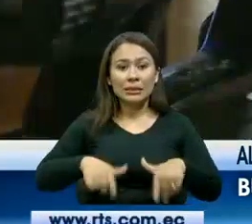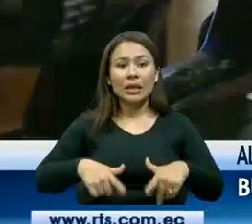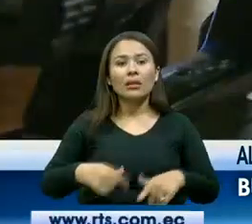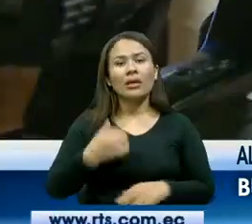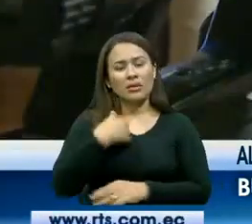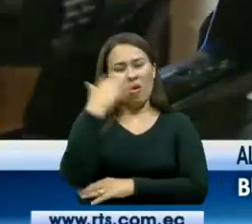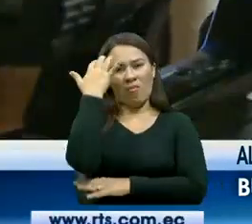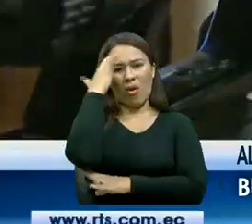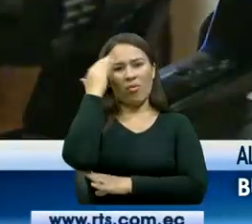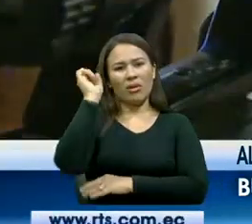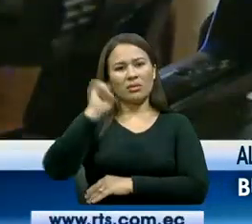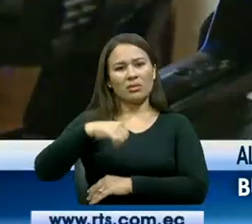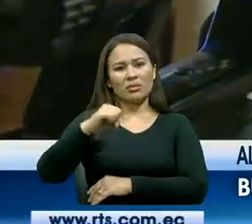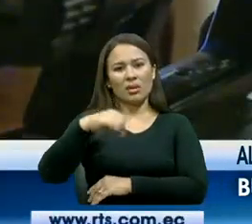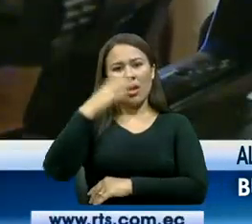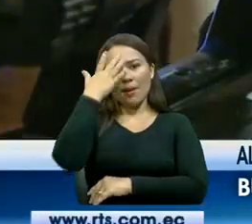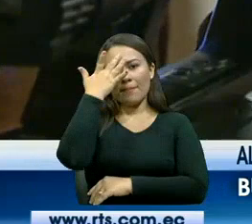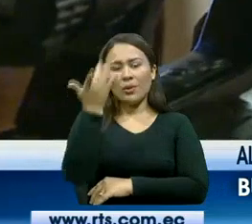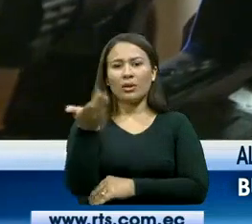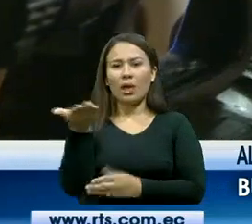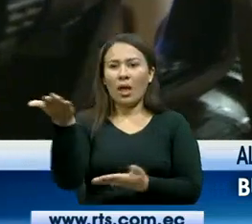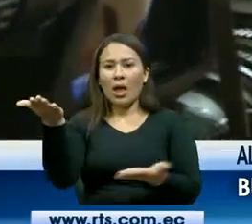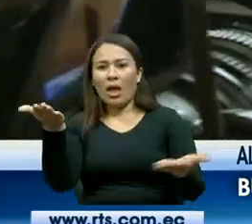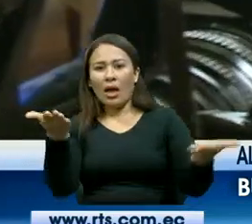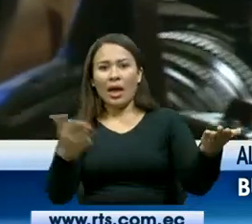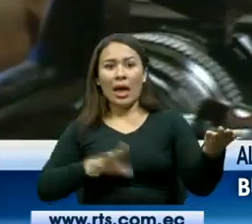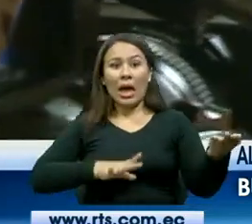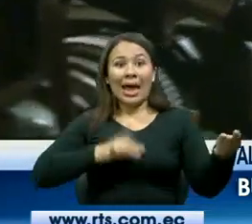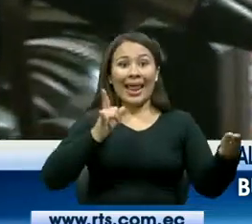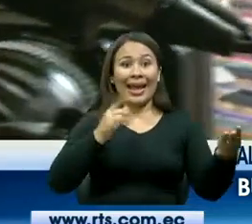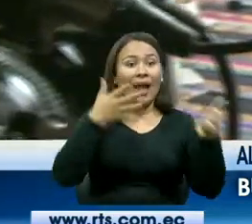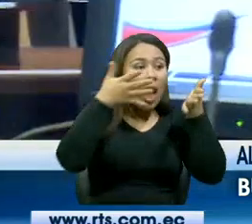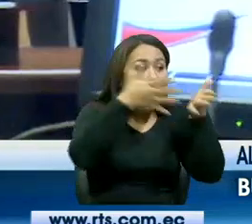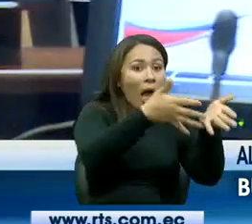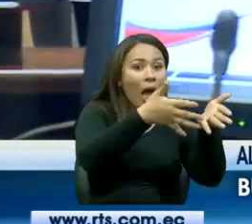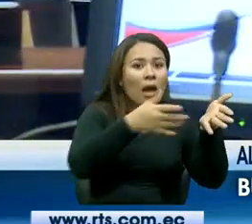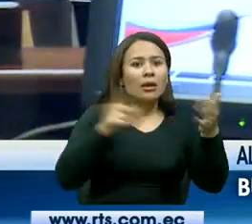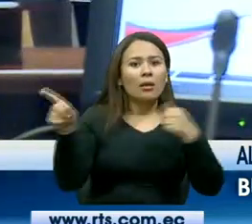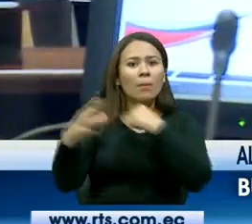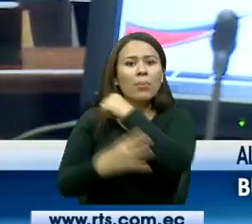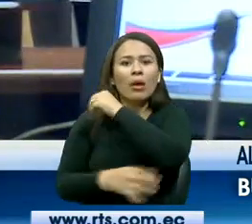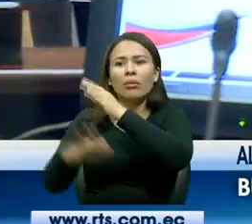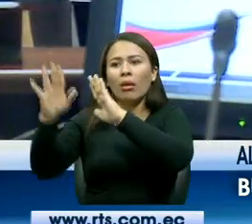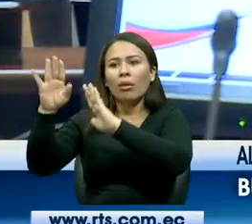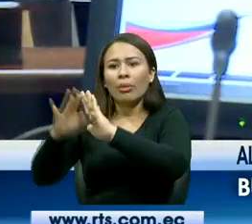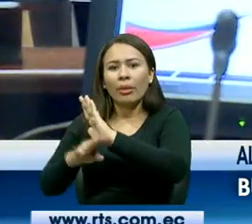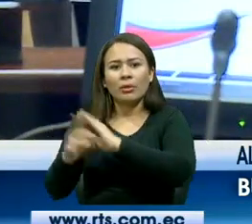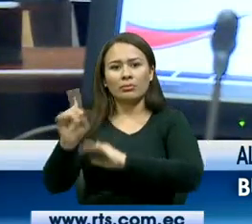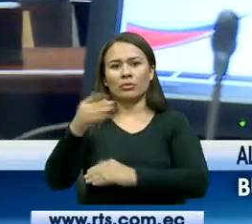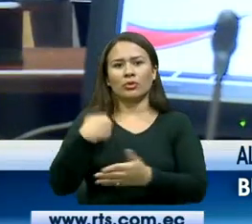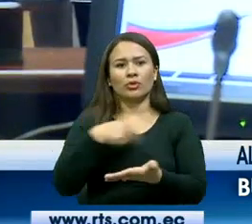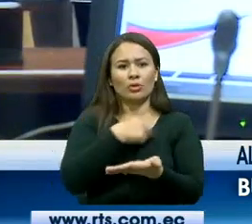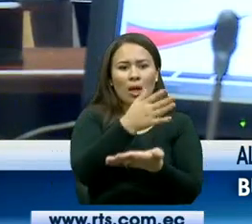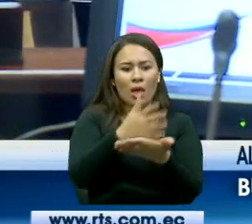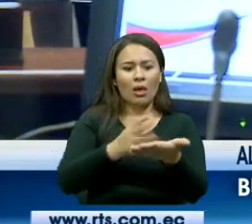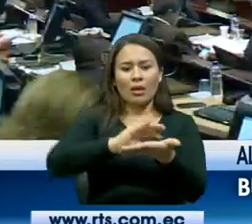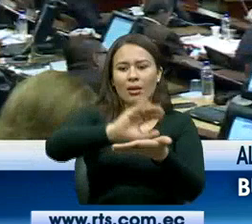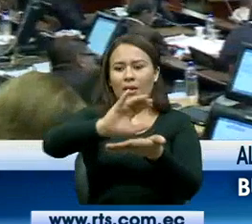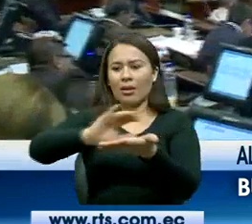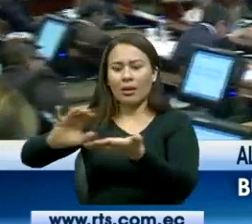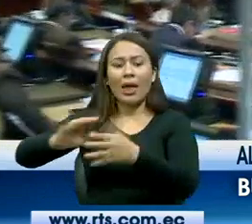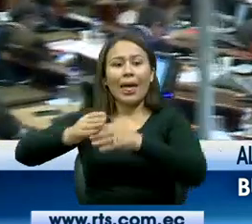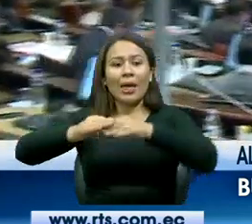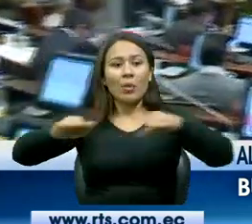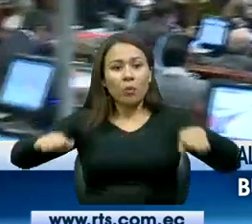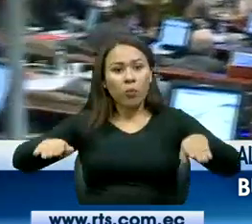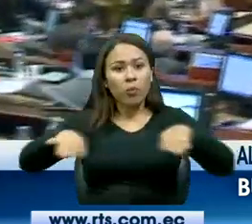marco de esa regresión y de cambiar un modelo económico de redistribución de la riqueza a un modelo neoliberal económico. Y